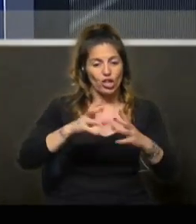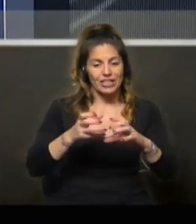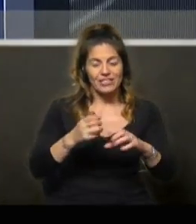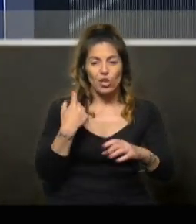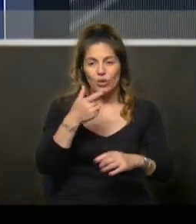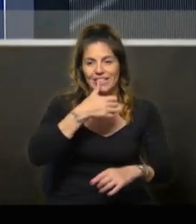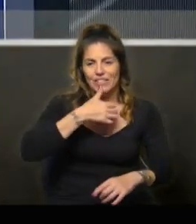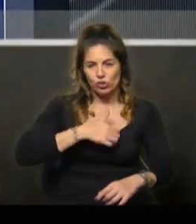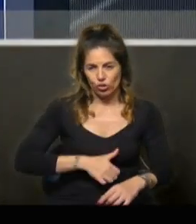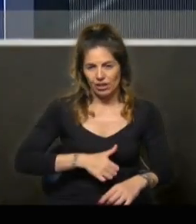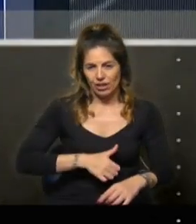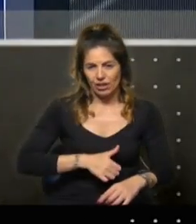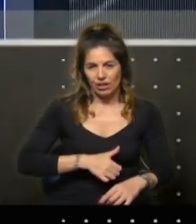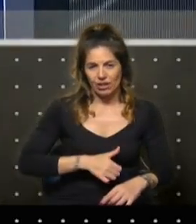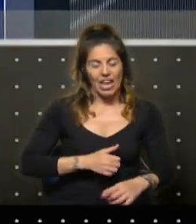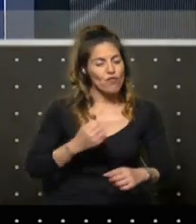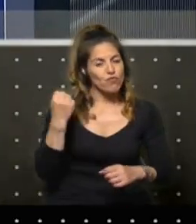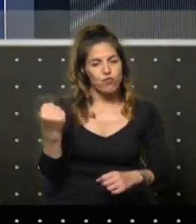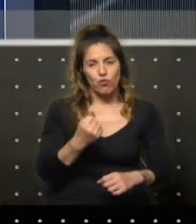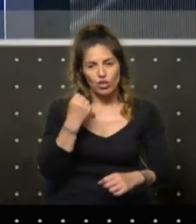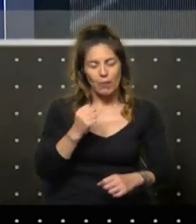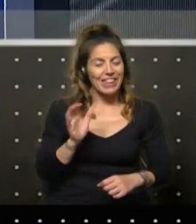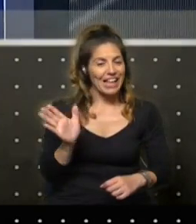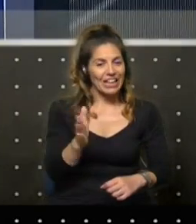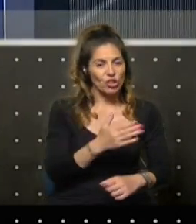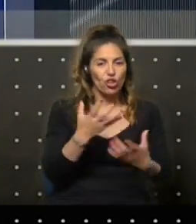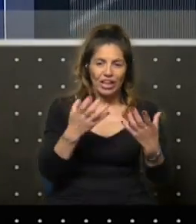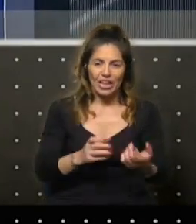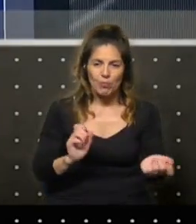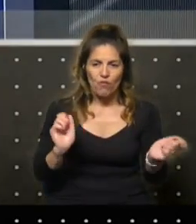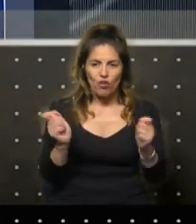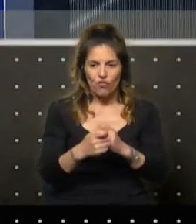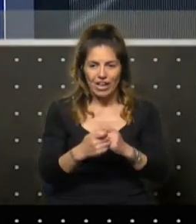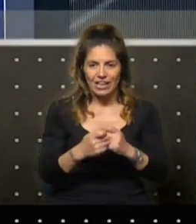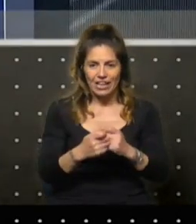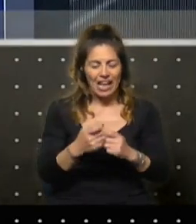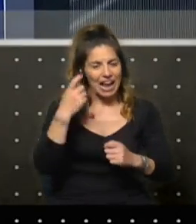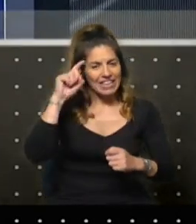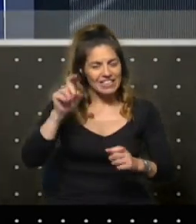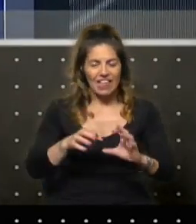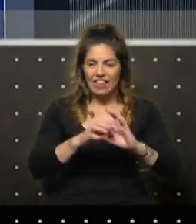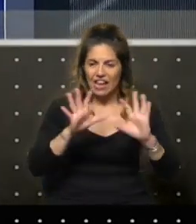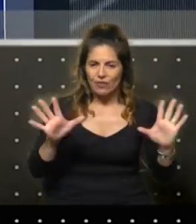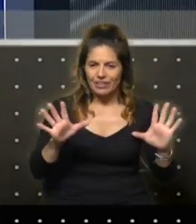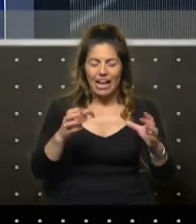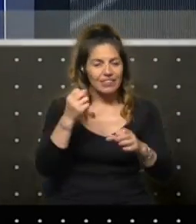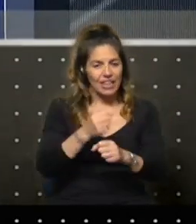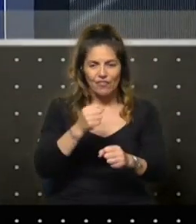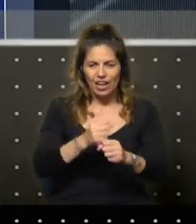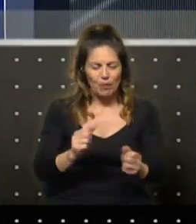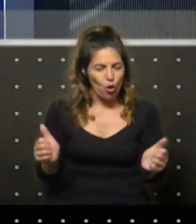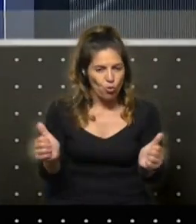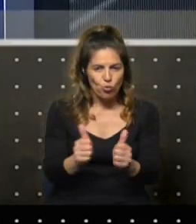nuestra historia es fundamental que todos aquellos que queremos volver abrazar las ideas de la libertad trabajemos